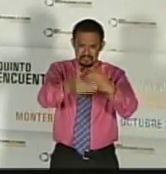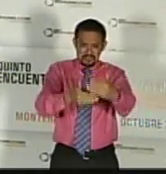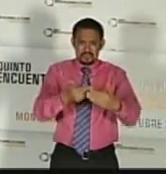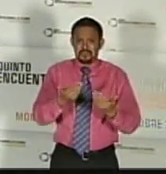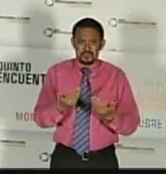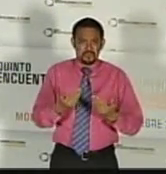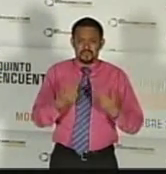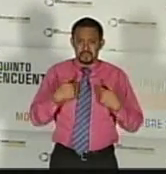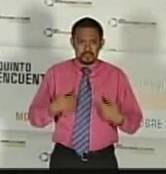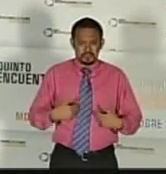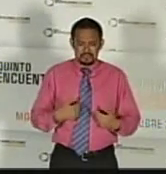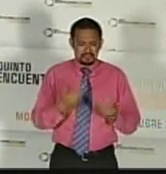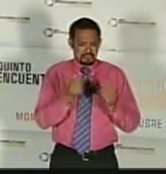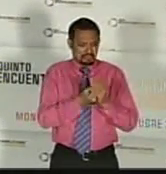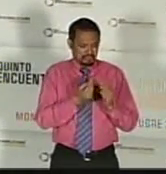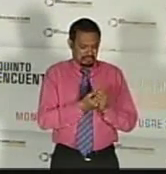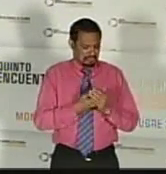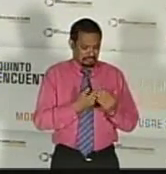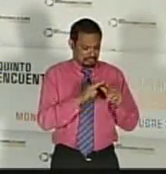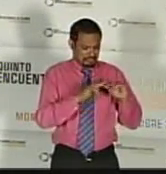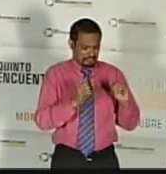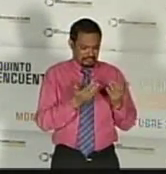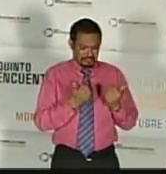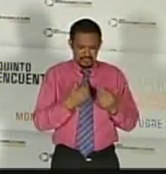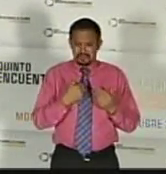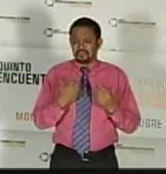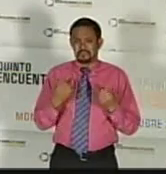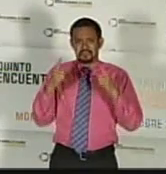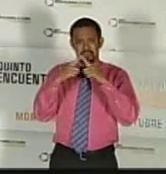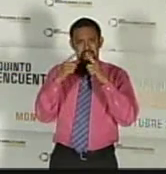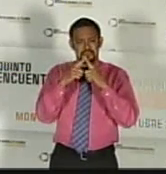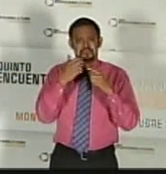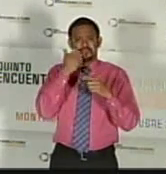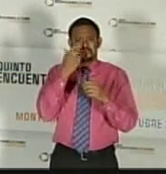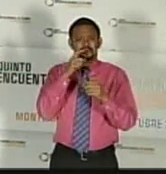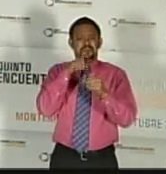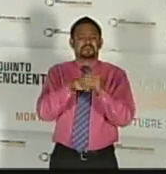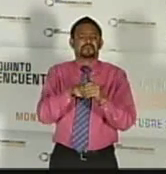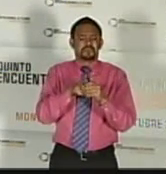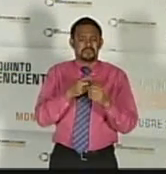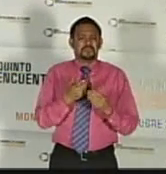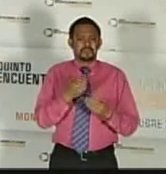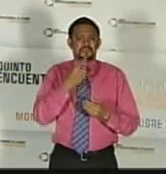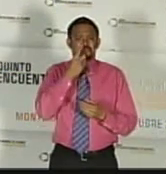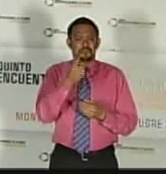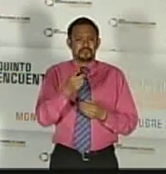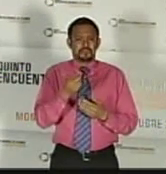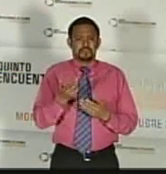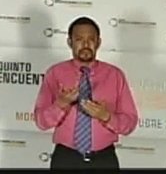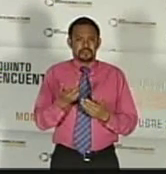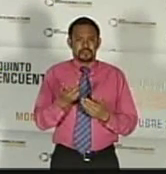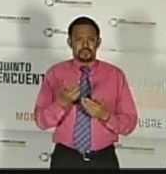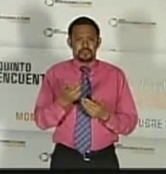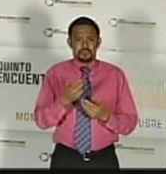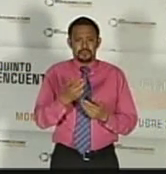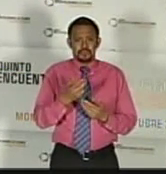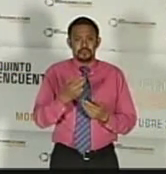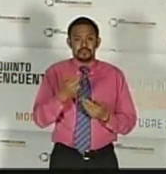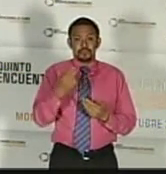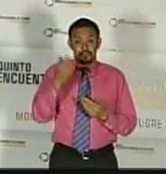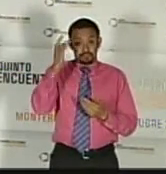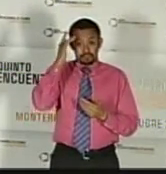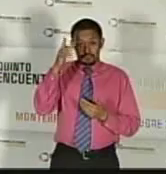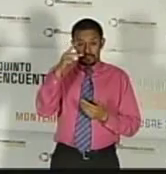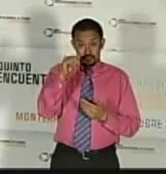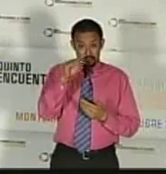a la iglesia y pregunté, le pedí a Jesús y a San Pablo